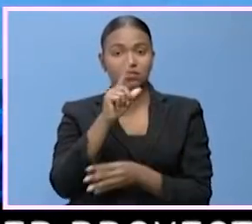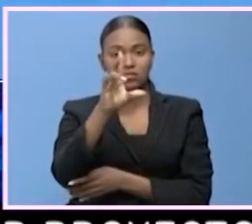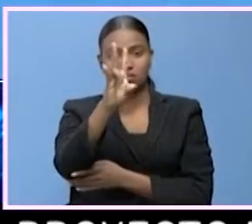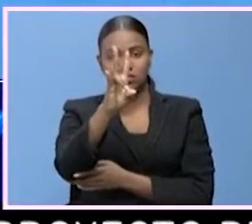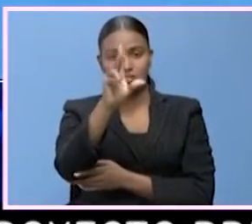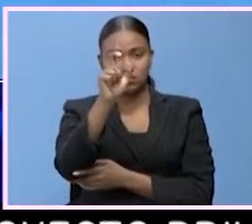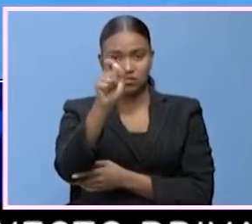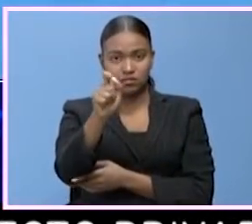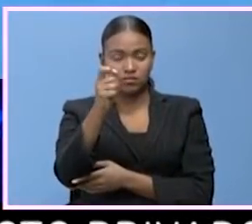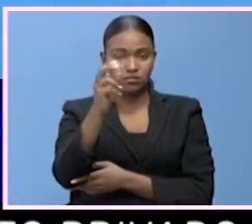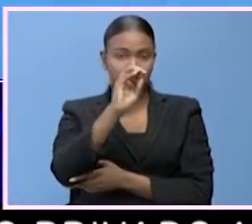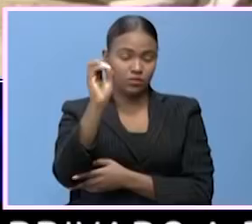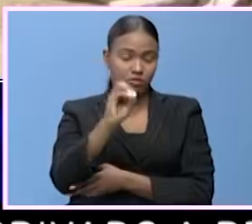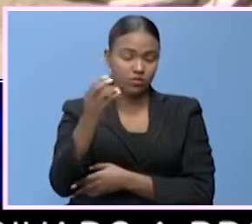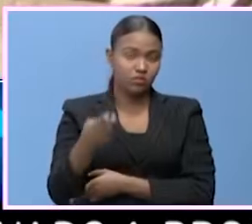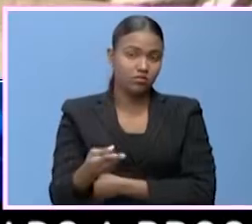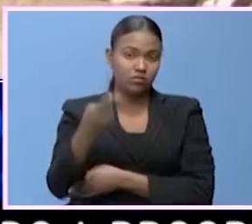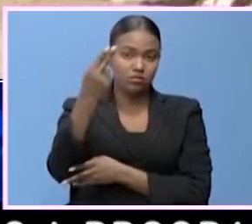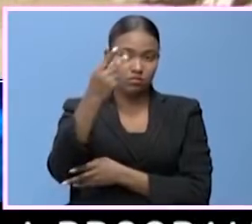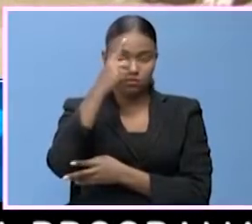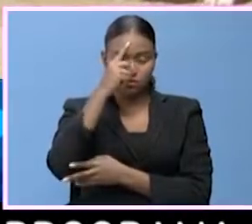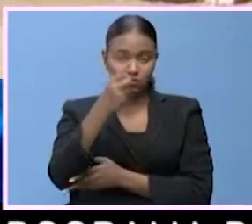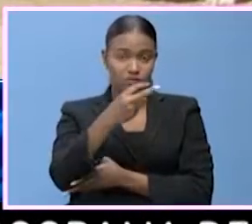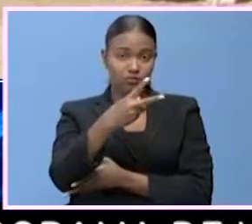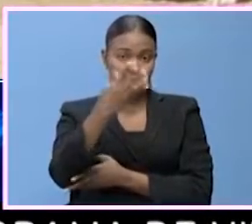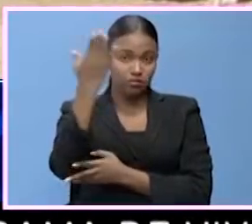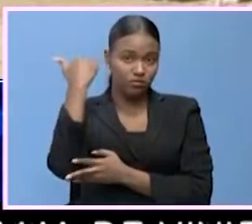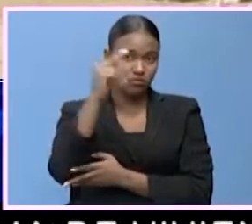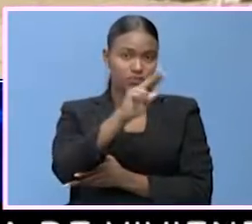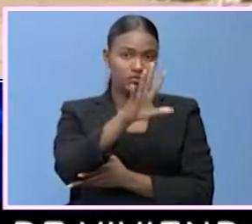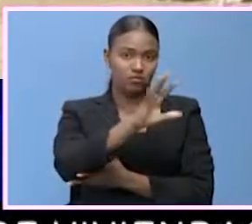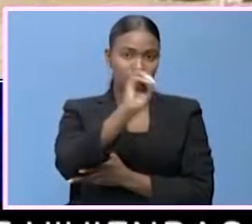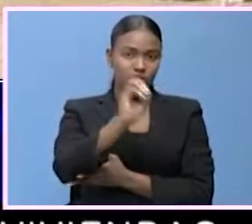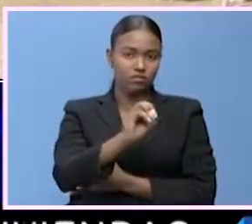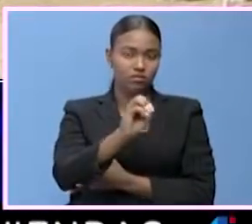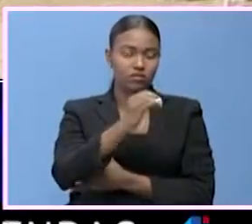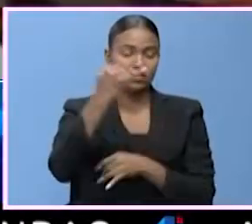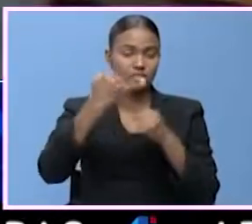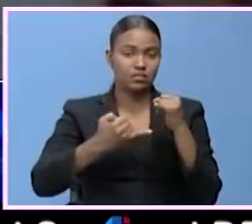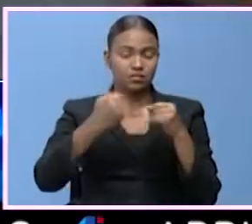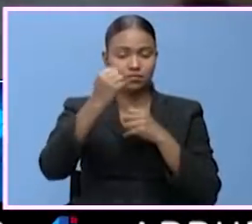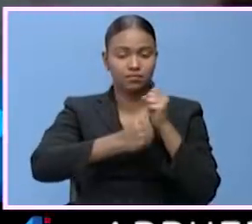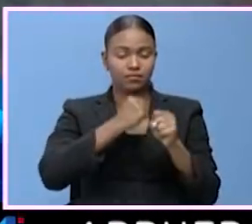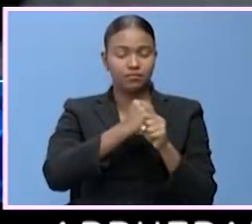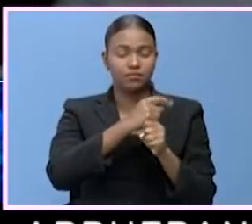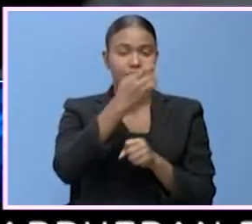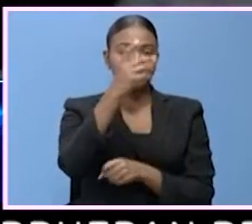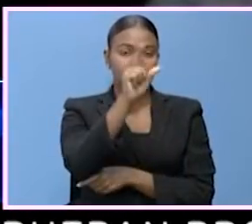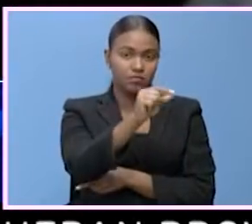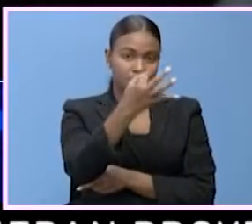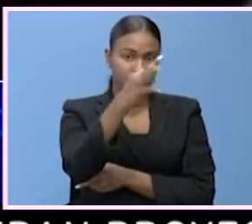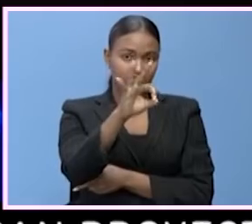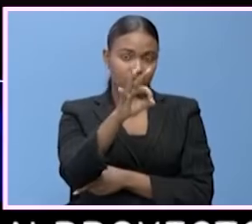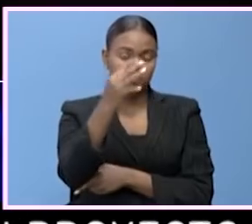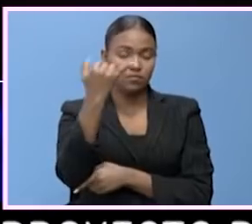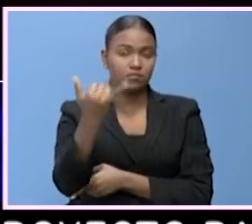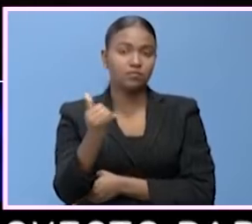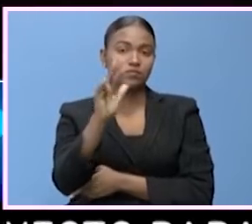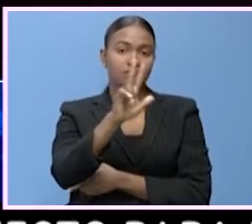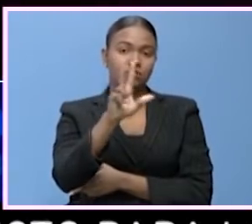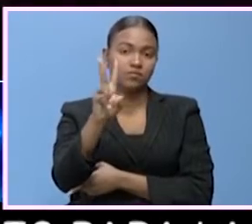7 puntos porcentuales, pasando del 25% a finales del 2019 al